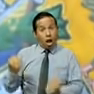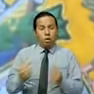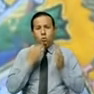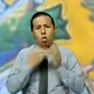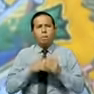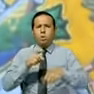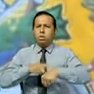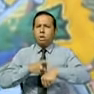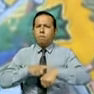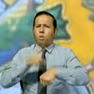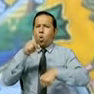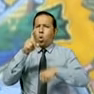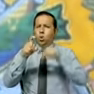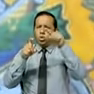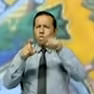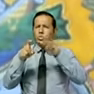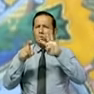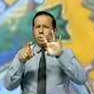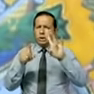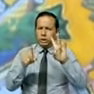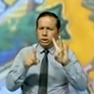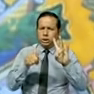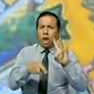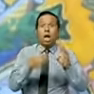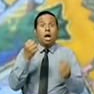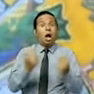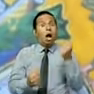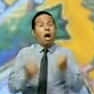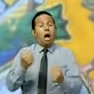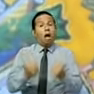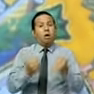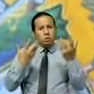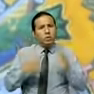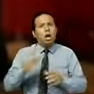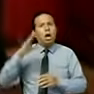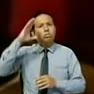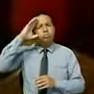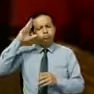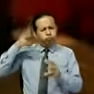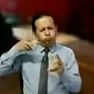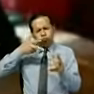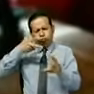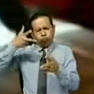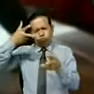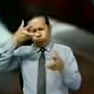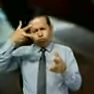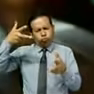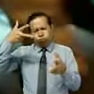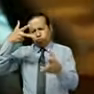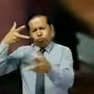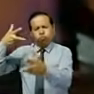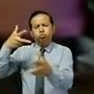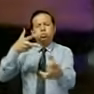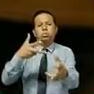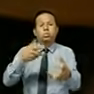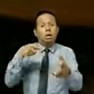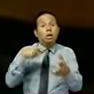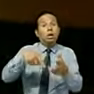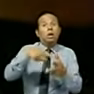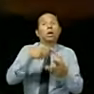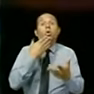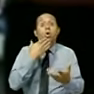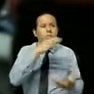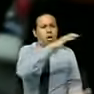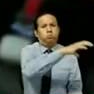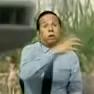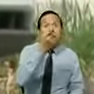a las 23:47, ya es perseguido y monitoreado por las cámaras. En esta oportunidad, los delincuentes alcanzaron a embarcar el